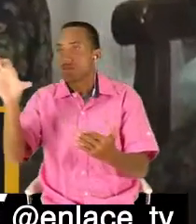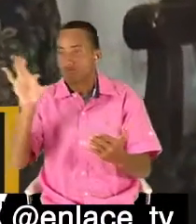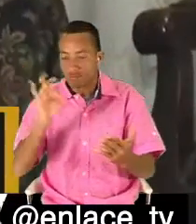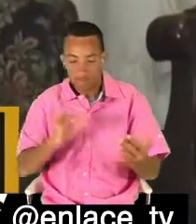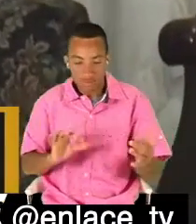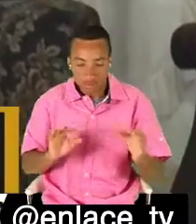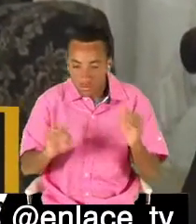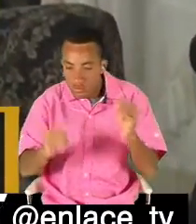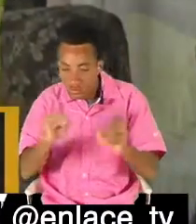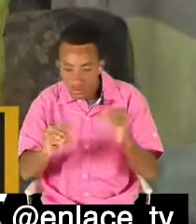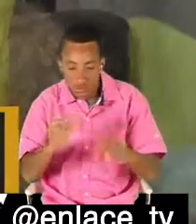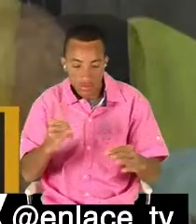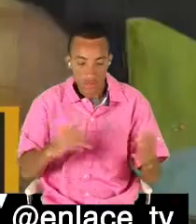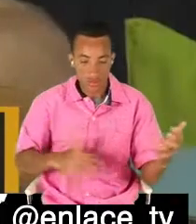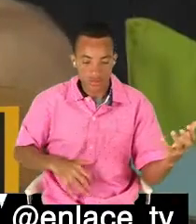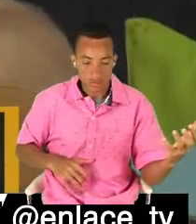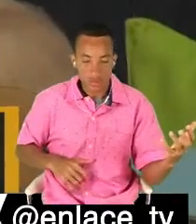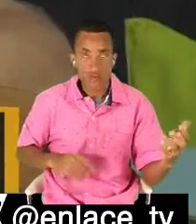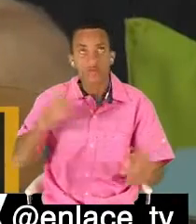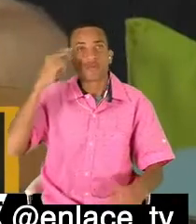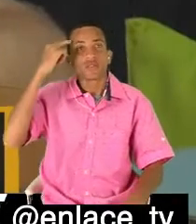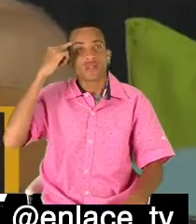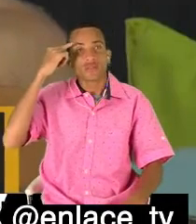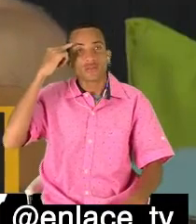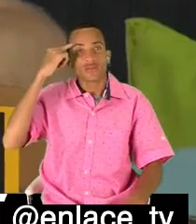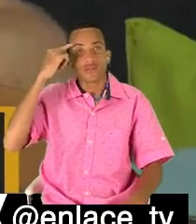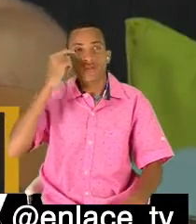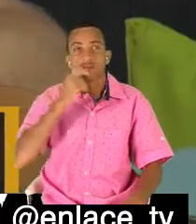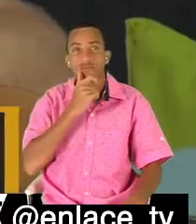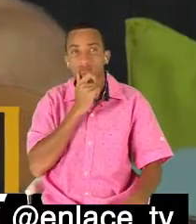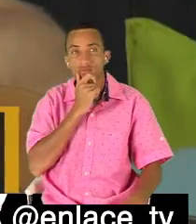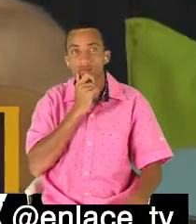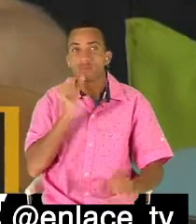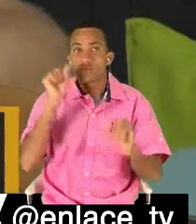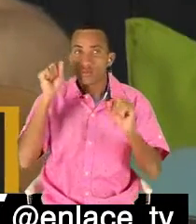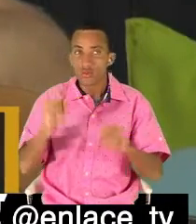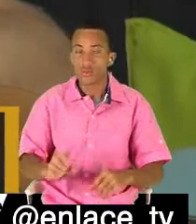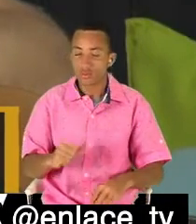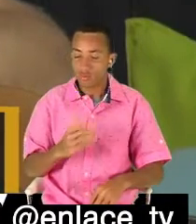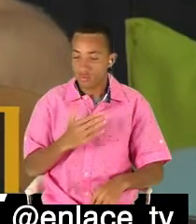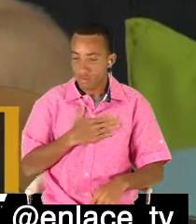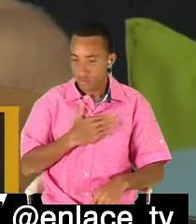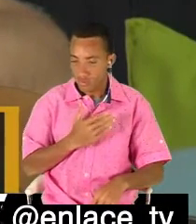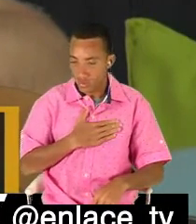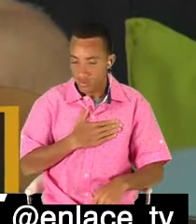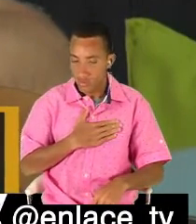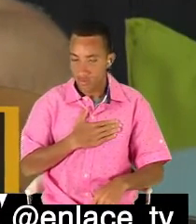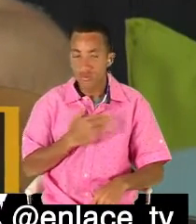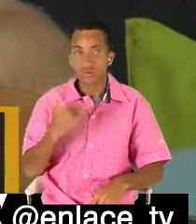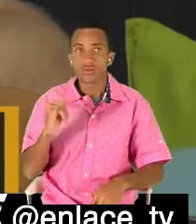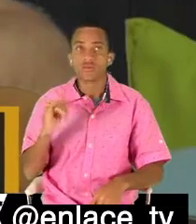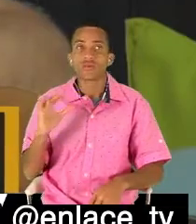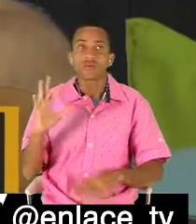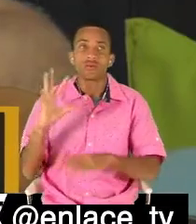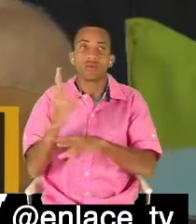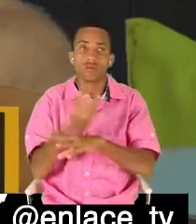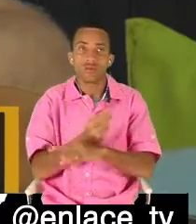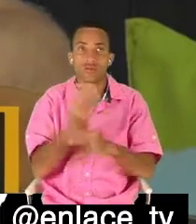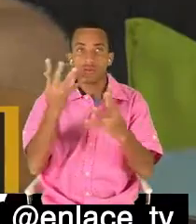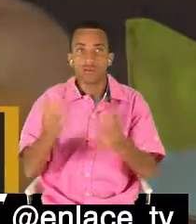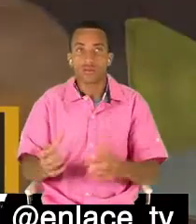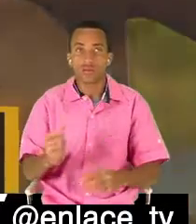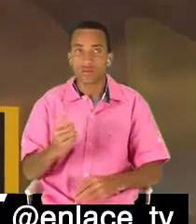y ya es hora de, y pensé que ya es hora de poder tener ese espacio que todo artista y cantante quiere, que